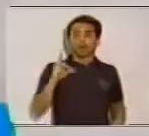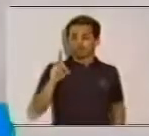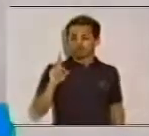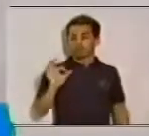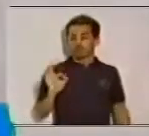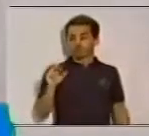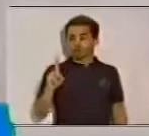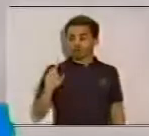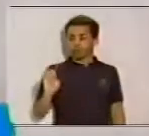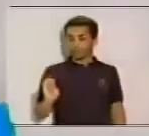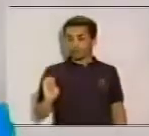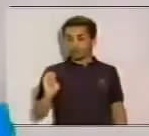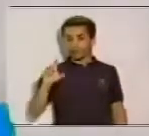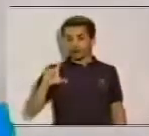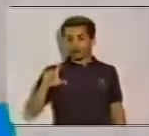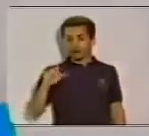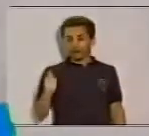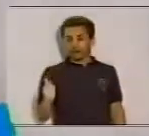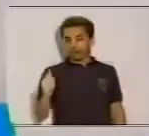figura? ¿En la realidad?